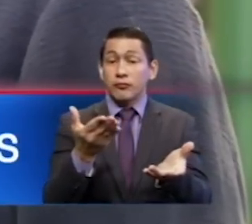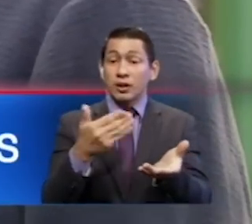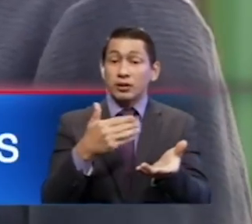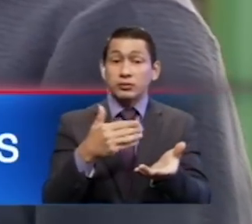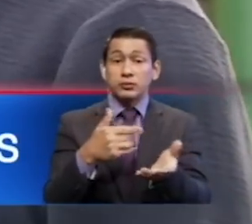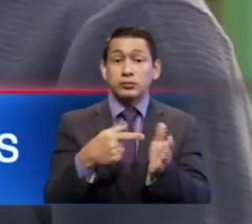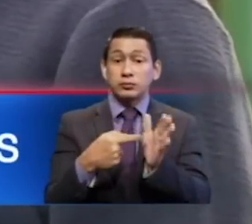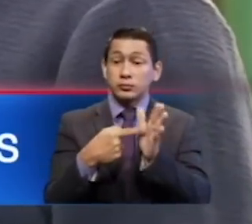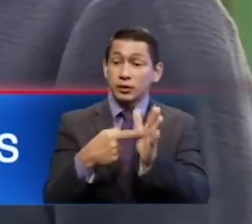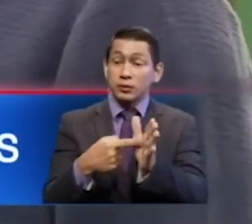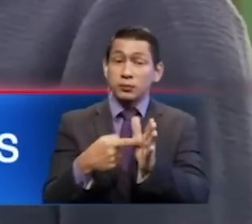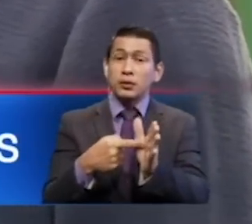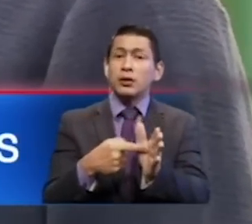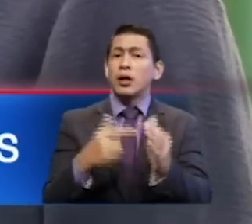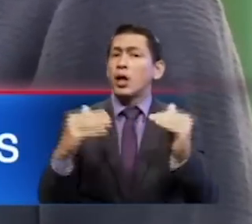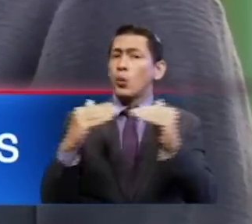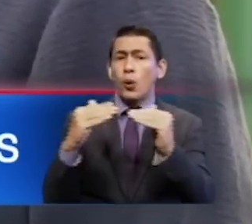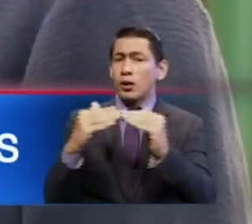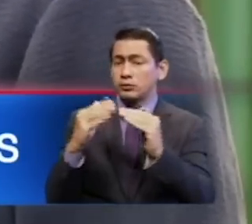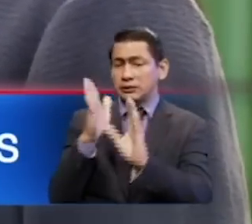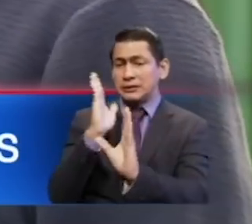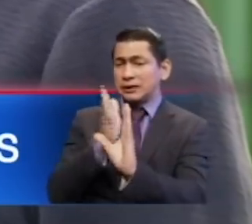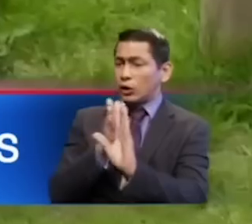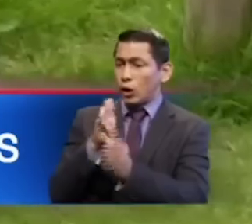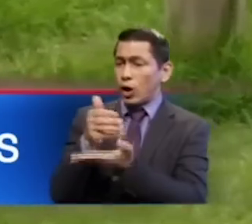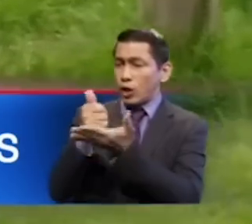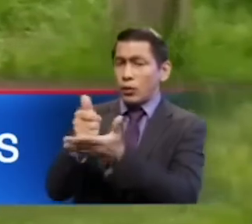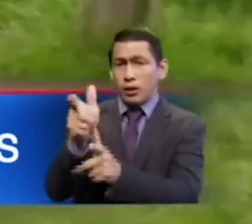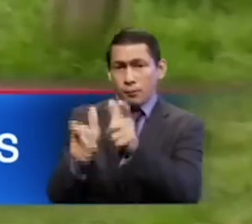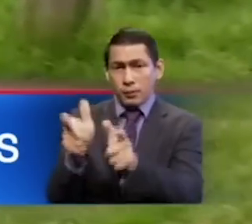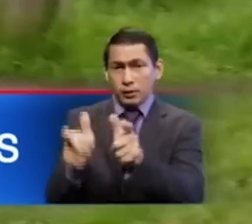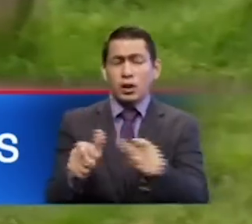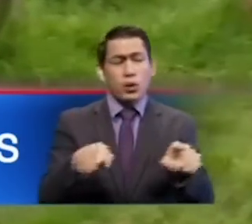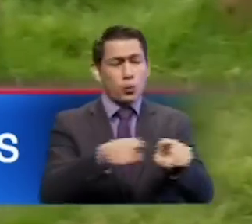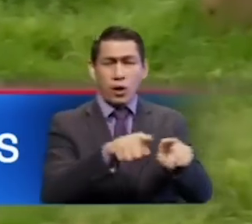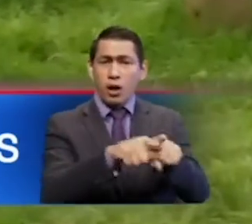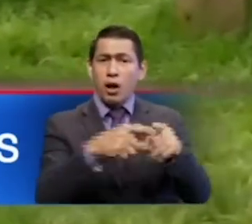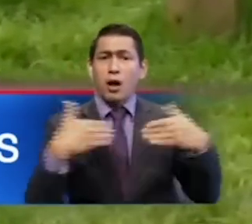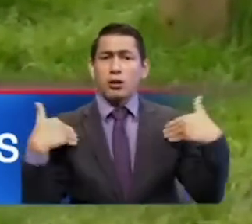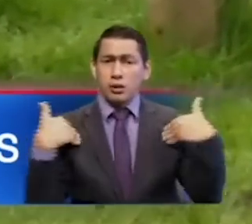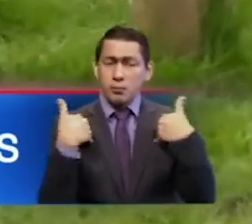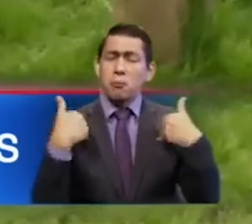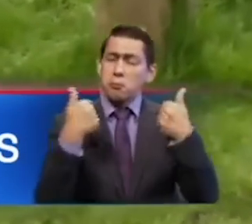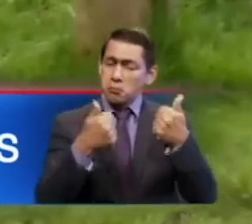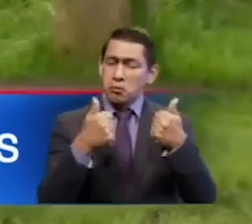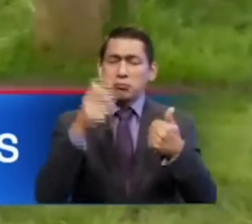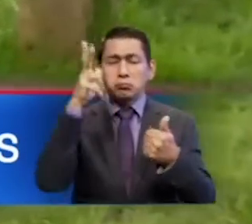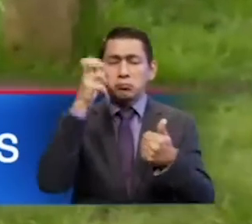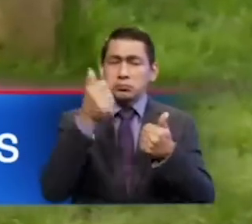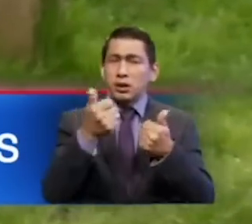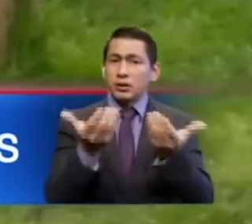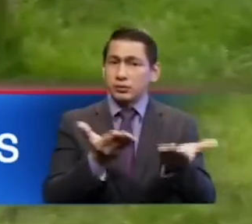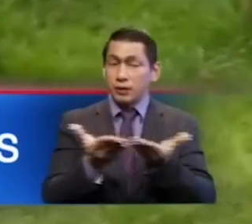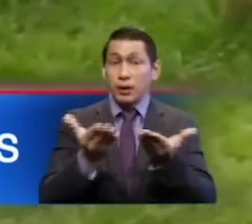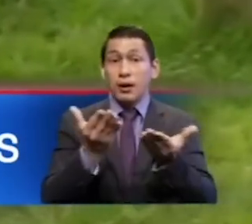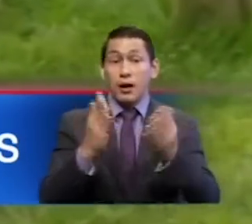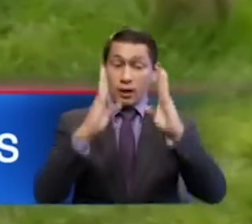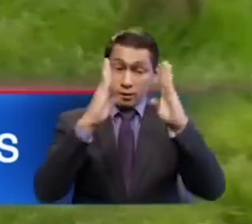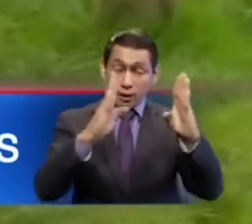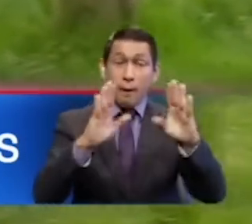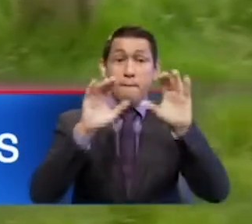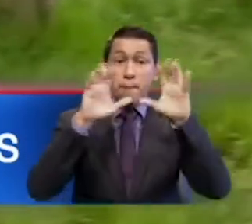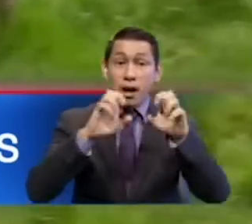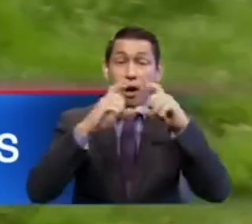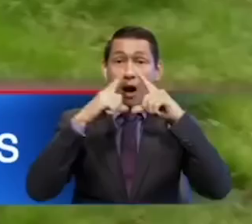dan inclusive tratamiento psiquiátrico porque sufren de depresión, ansiedad. Sin duda, el mercado de productos y servicios para perros y gatos crece